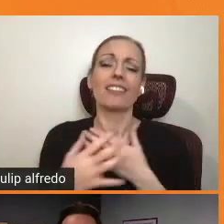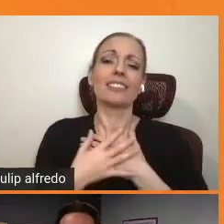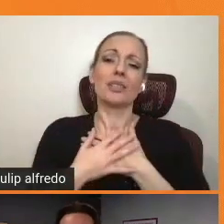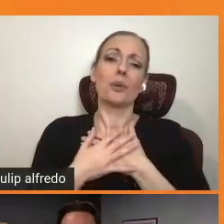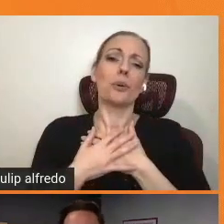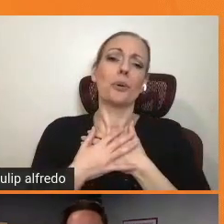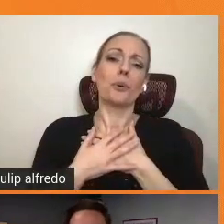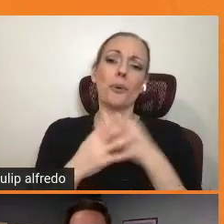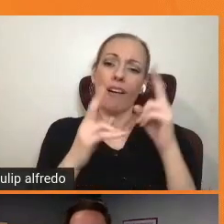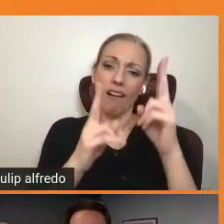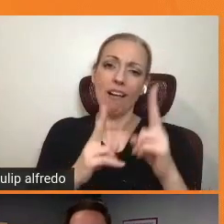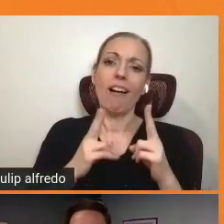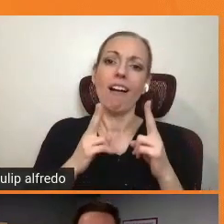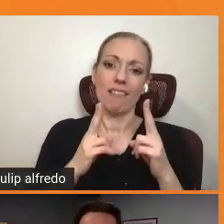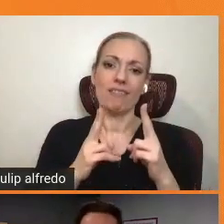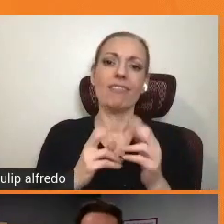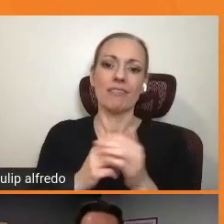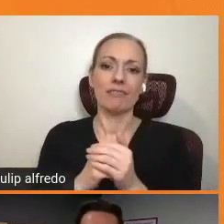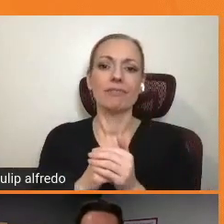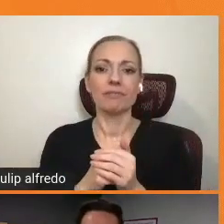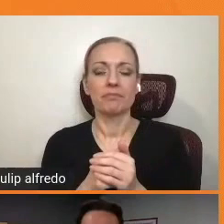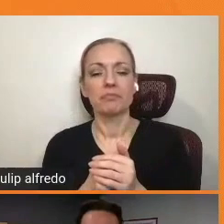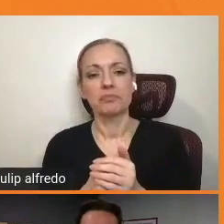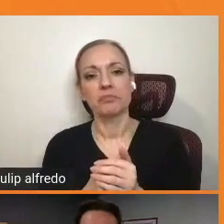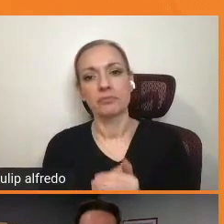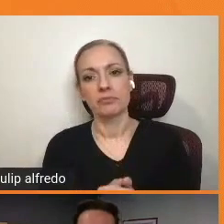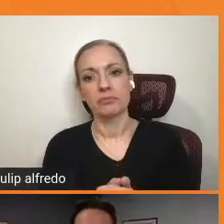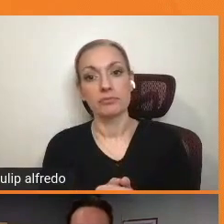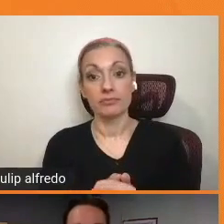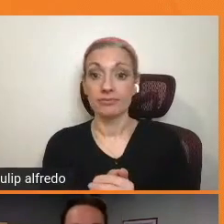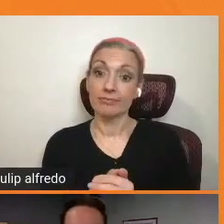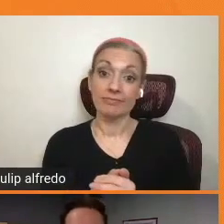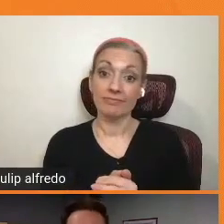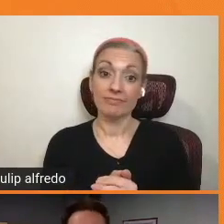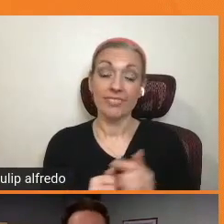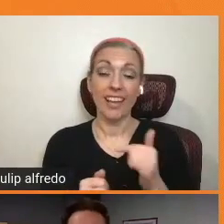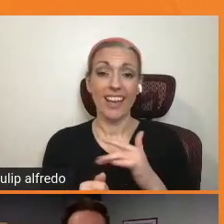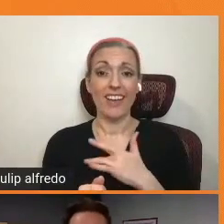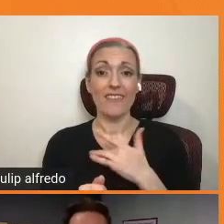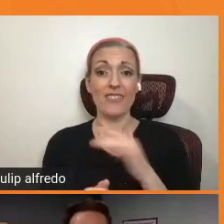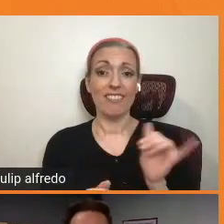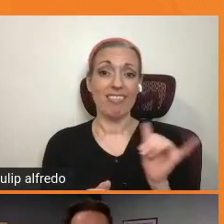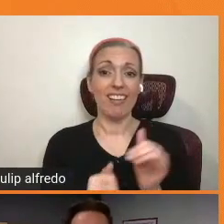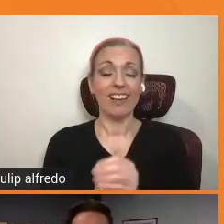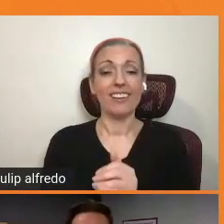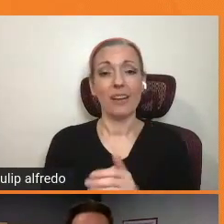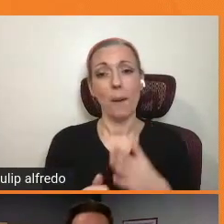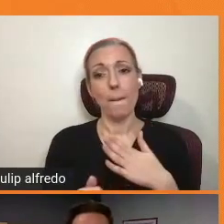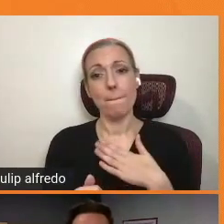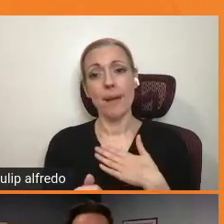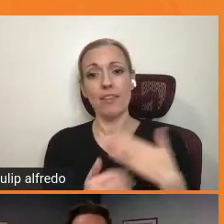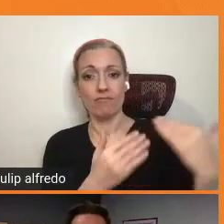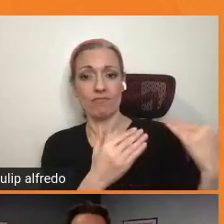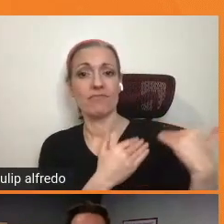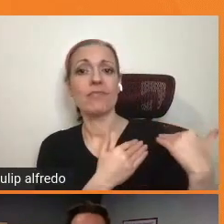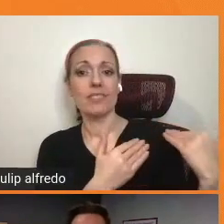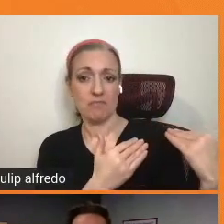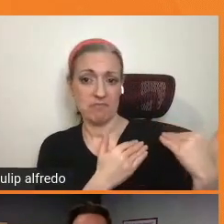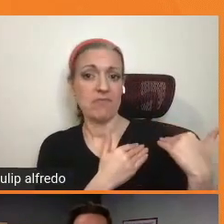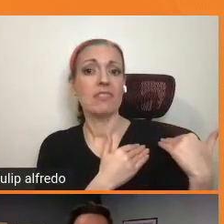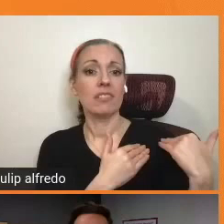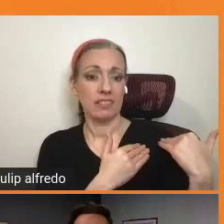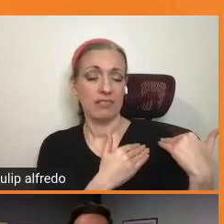a los californianos. Y cuando yo pienso en el propósito para el gobierno tiene que existir para proveer servicios y apoyos para aquellos que,